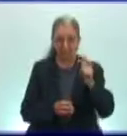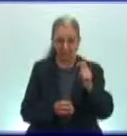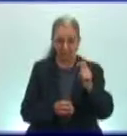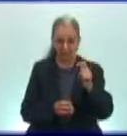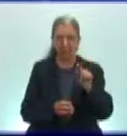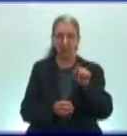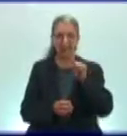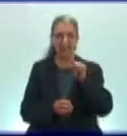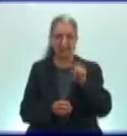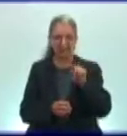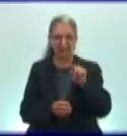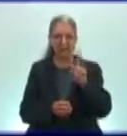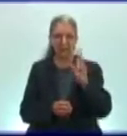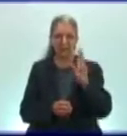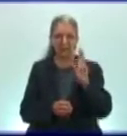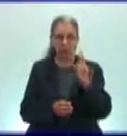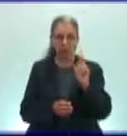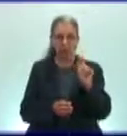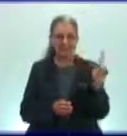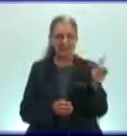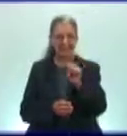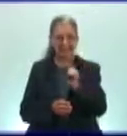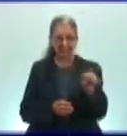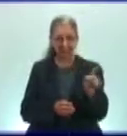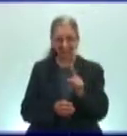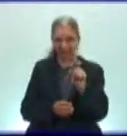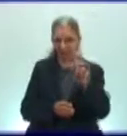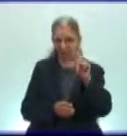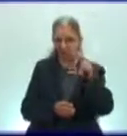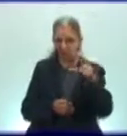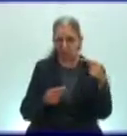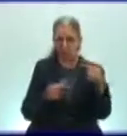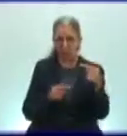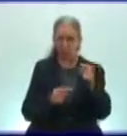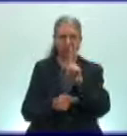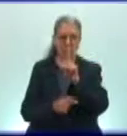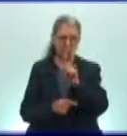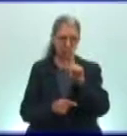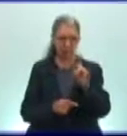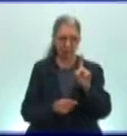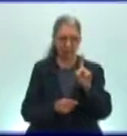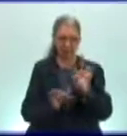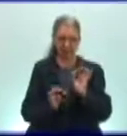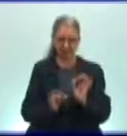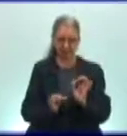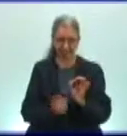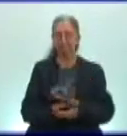en su núcleo. Por tanto, su número atómico es Z igual 11.